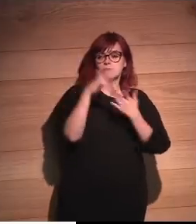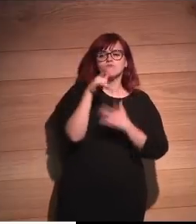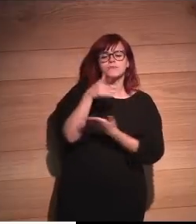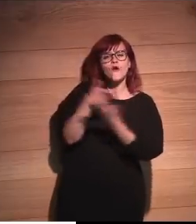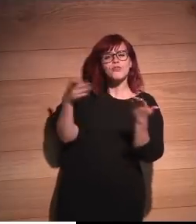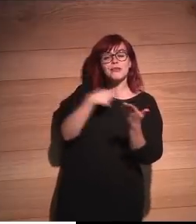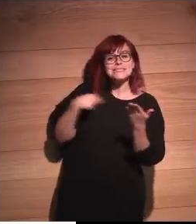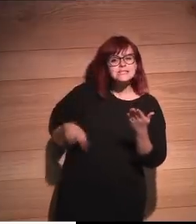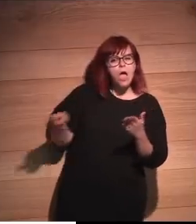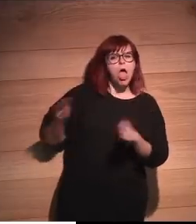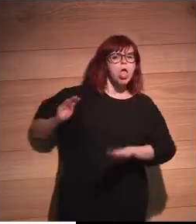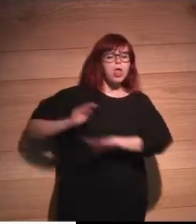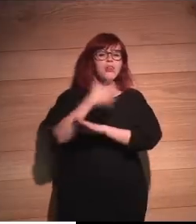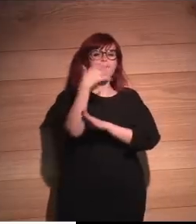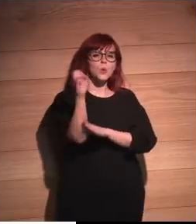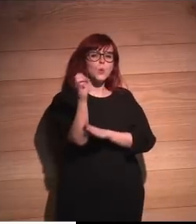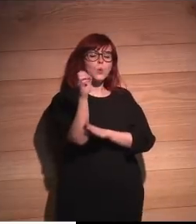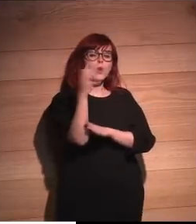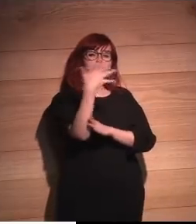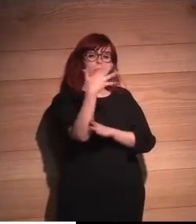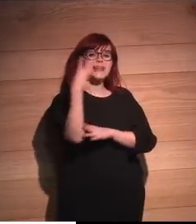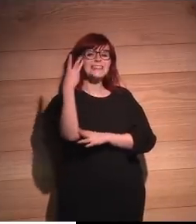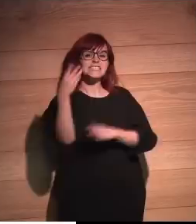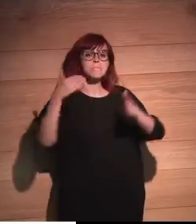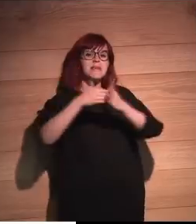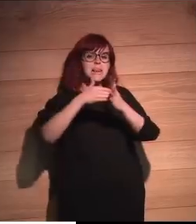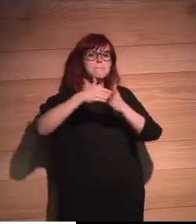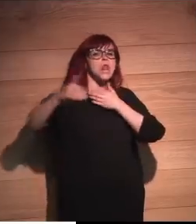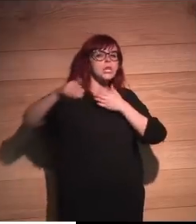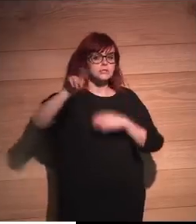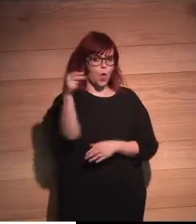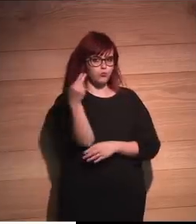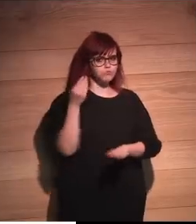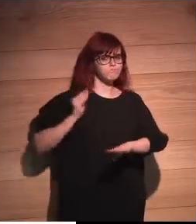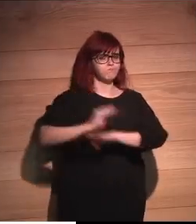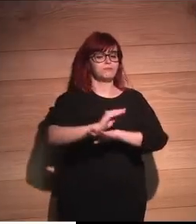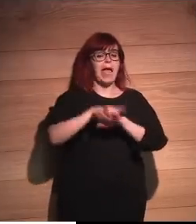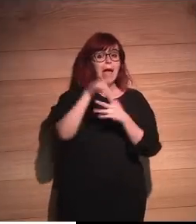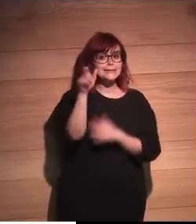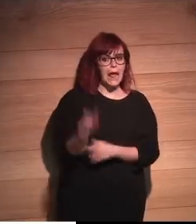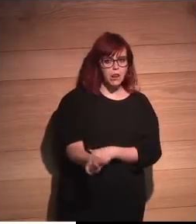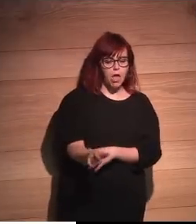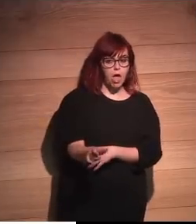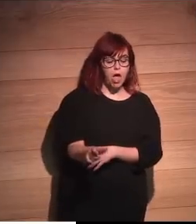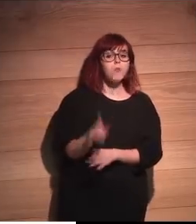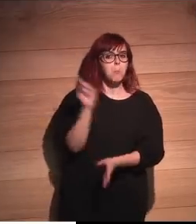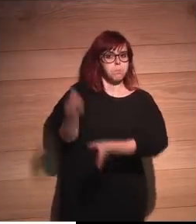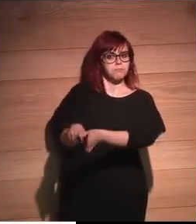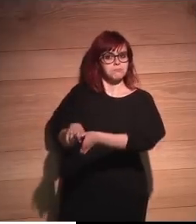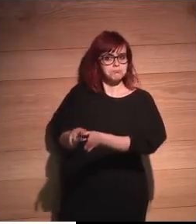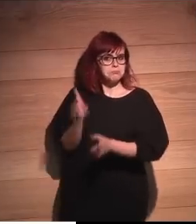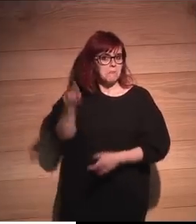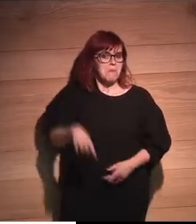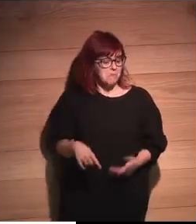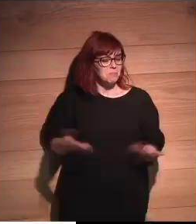chinos, han invertido 53.000 millones de euros. Ahora mismo Italia se apunta